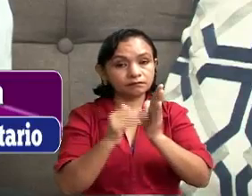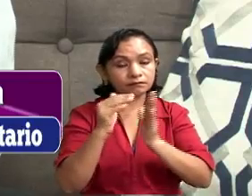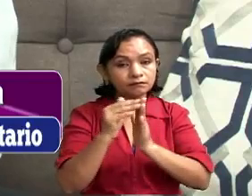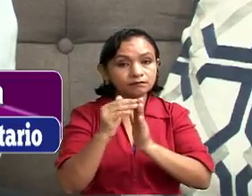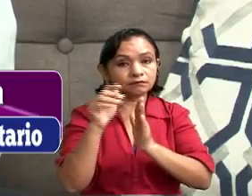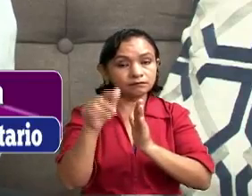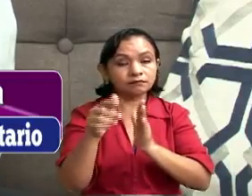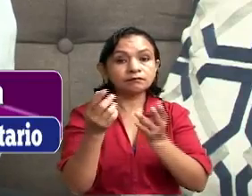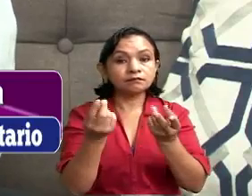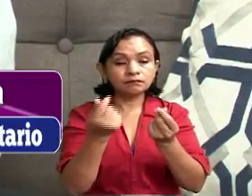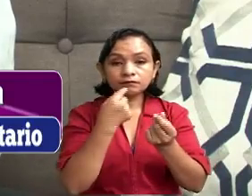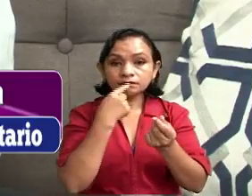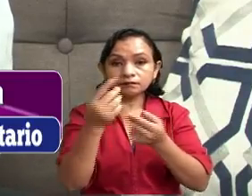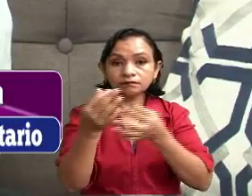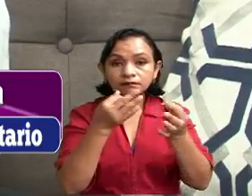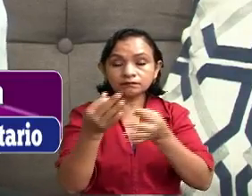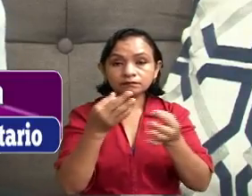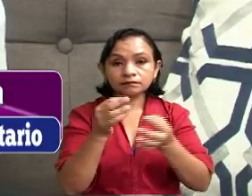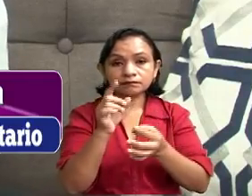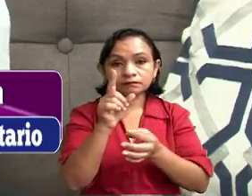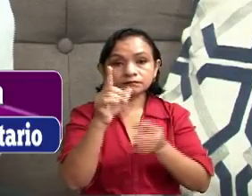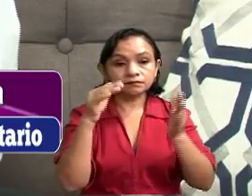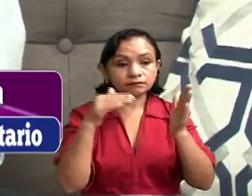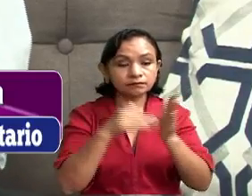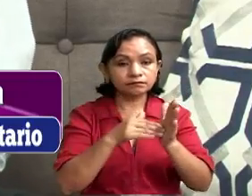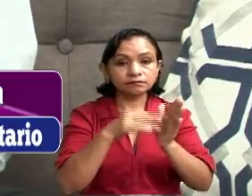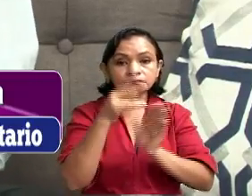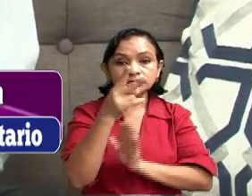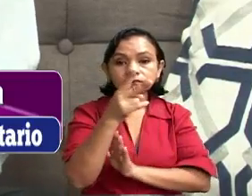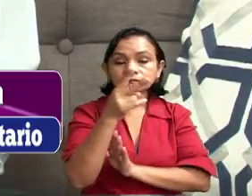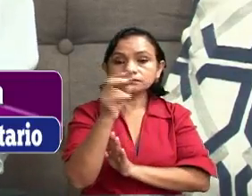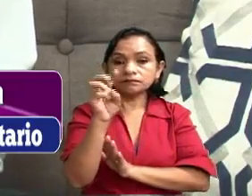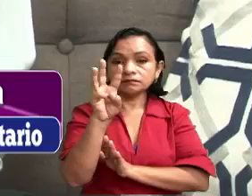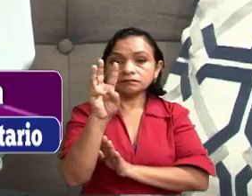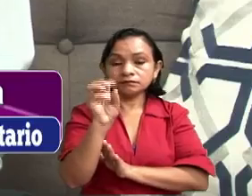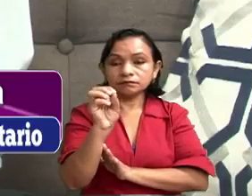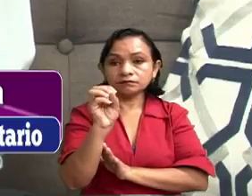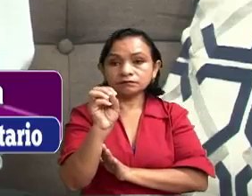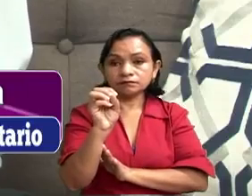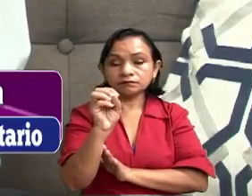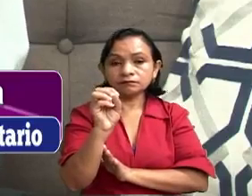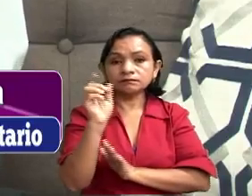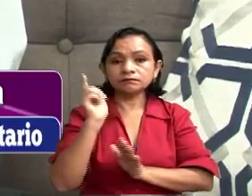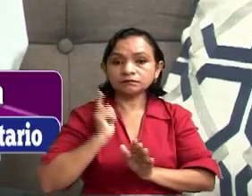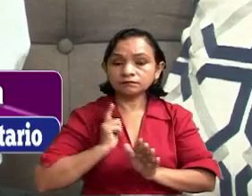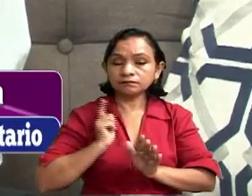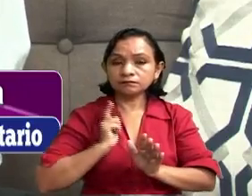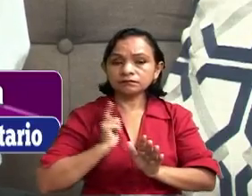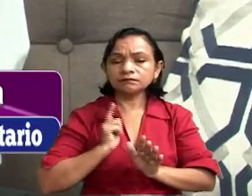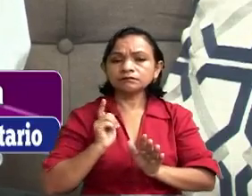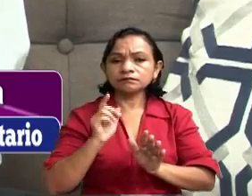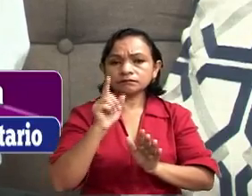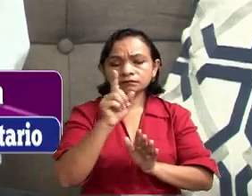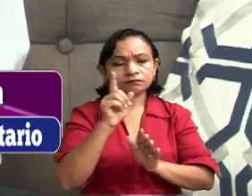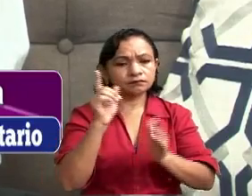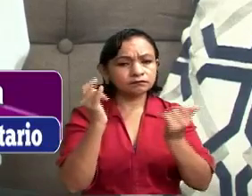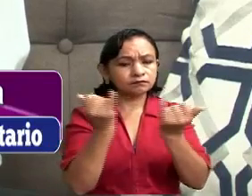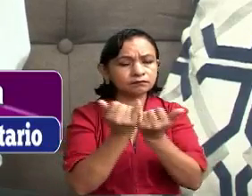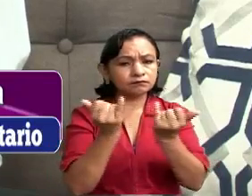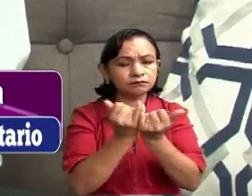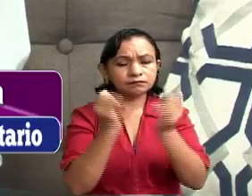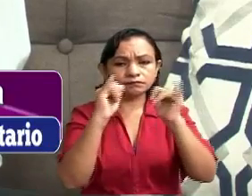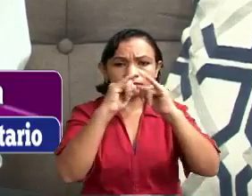esa cantidad que te estoy diciendo, como 2.230. Es decir, mantenemos prácticamente el mismo nivel de